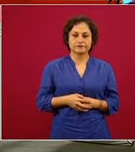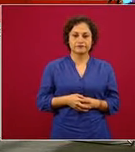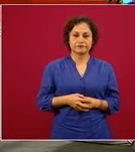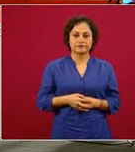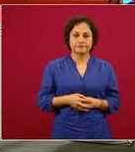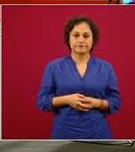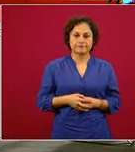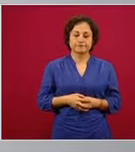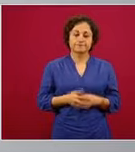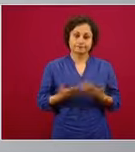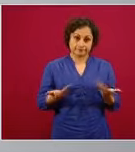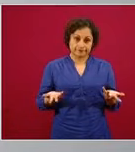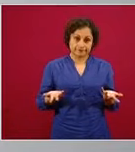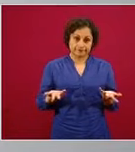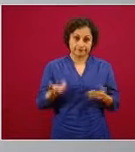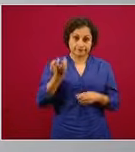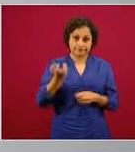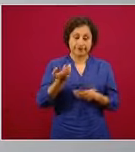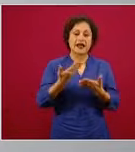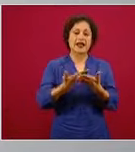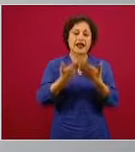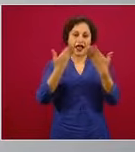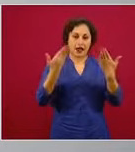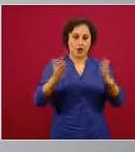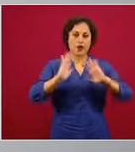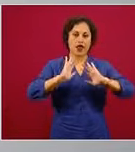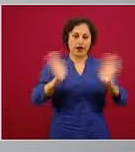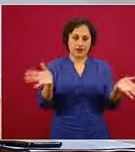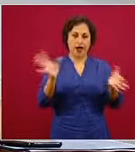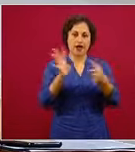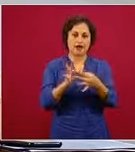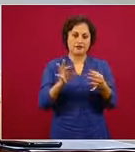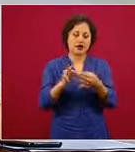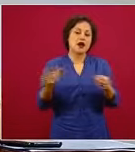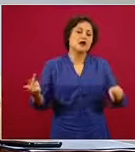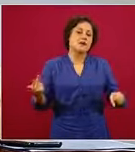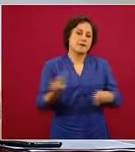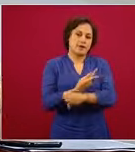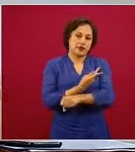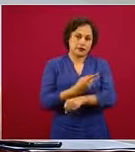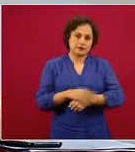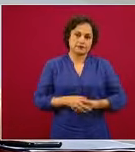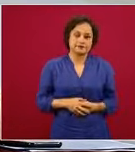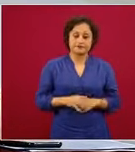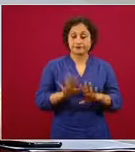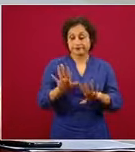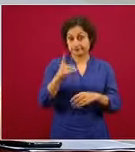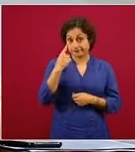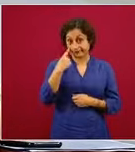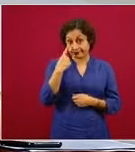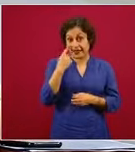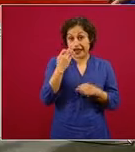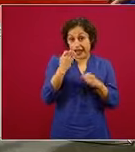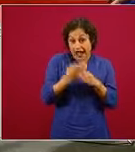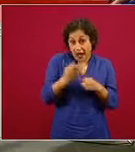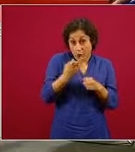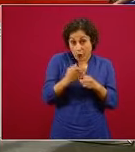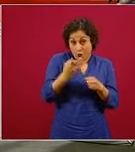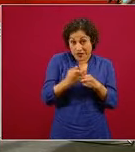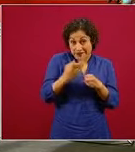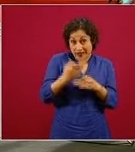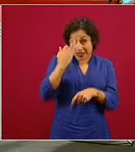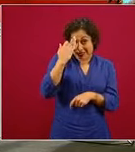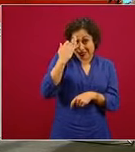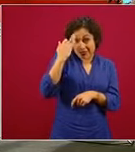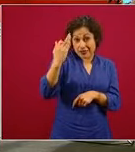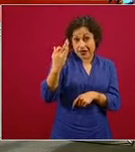reparto, pues ya vamos a entrar en la trama. ¿De qué se trata bajo este marco? Pues vivimos en una nueva era en el desarrollo de